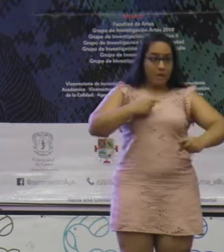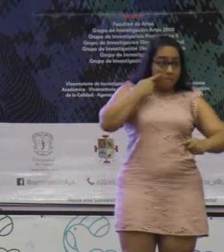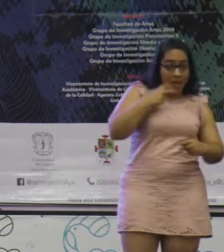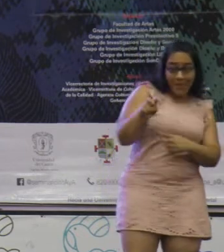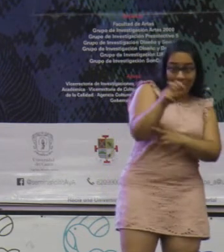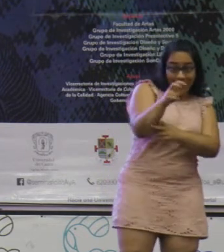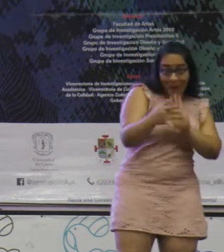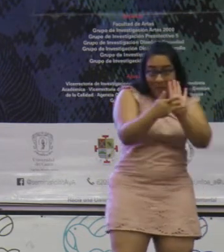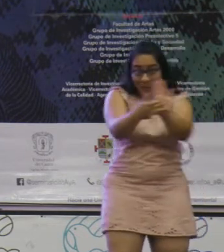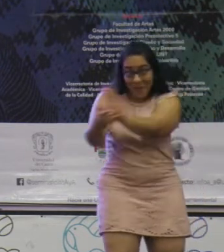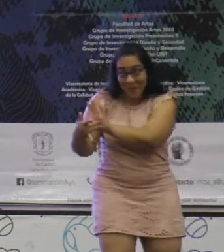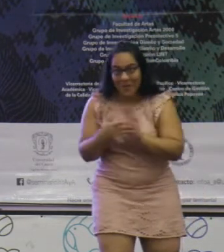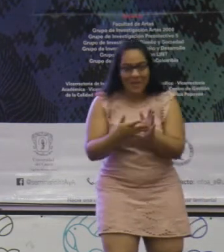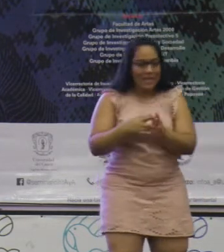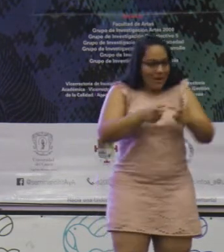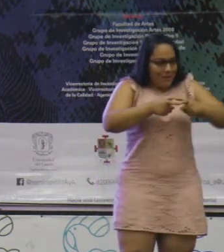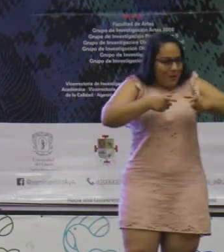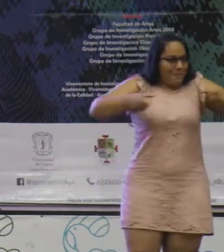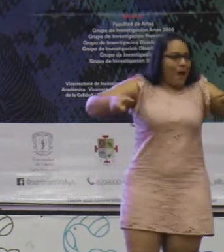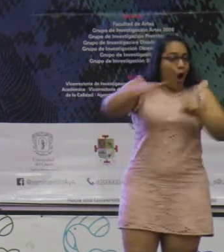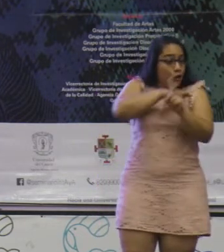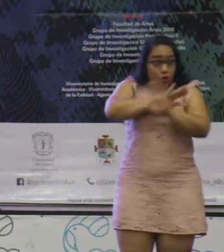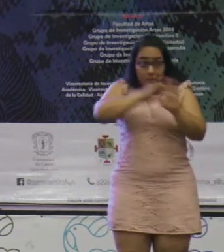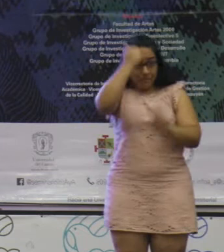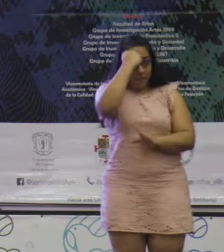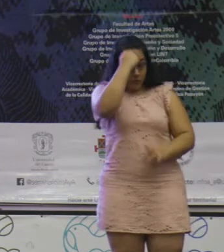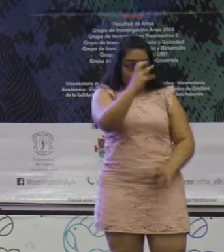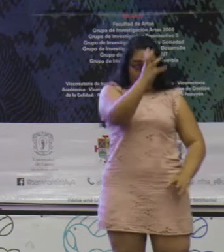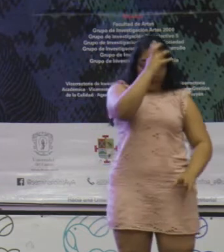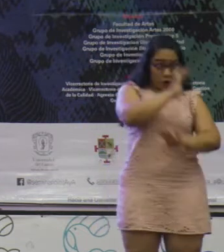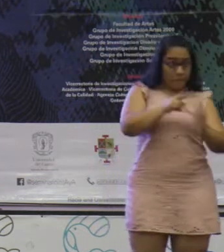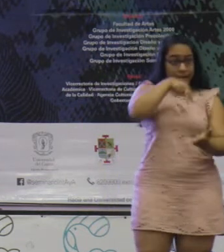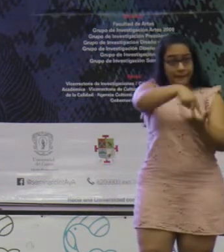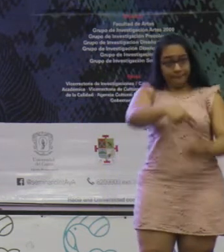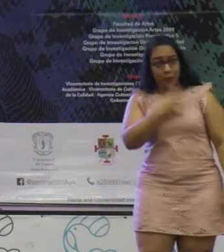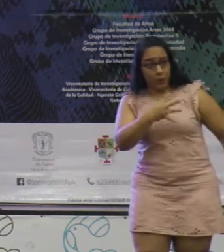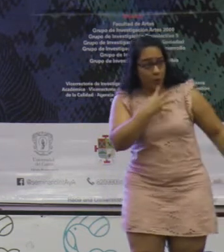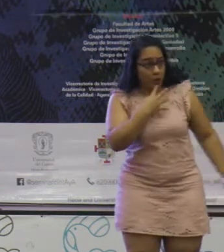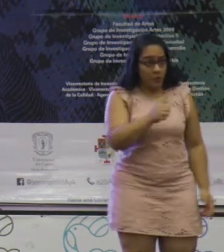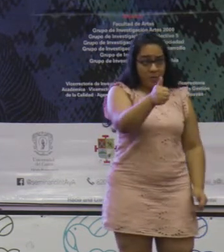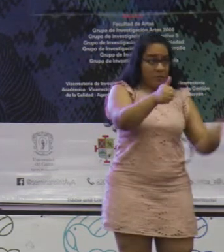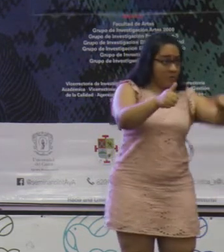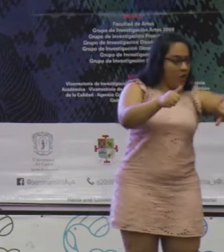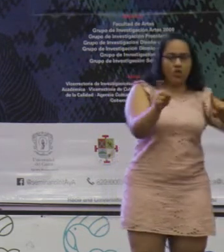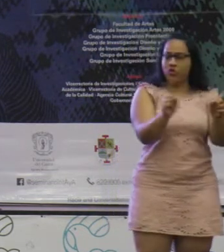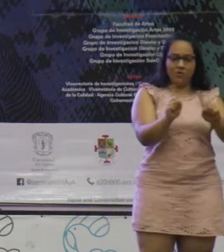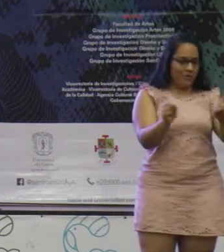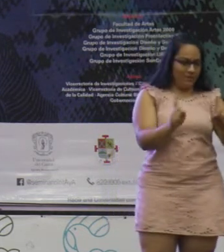culebras. Es muy amplio el trabajo de docente. Docencia no solamente, lo sabemos hoy en día, es pararse a decir que está bien y que está mal.